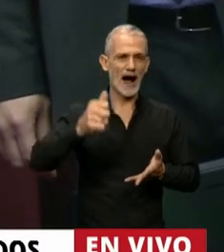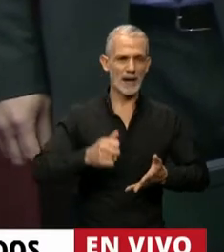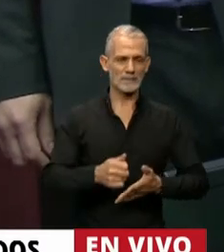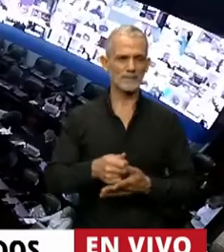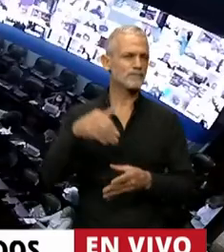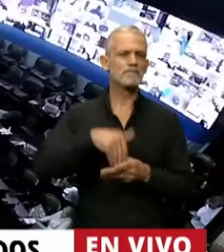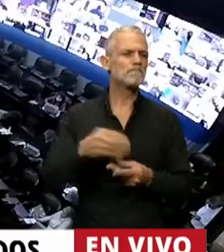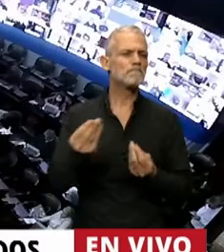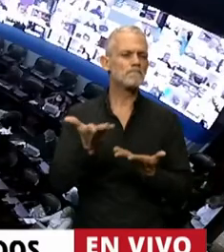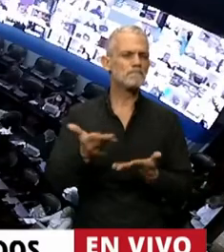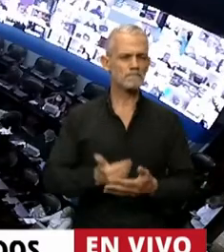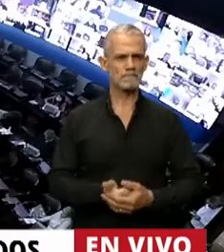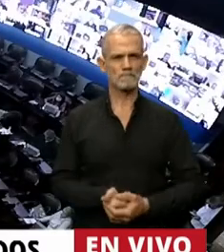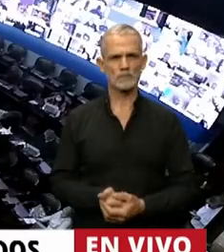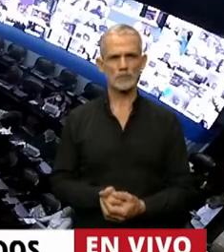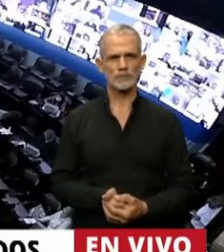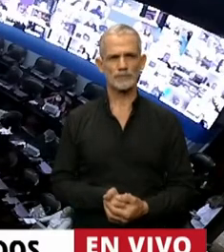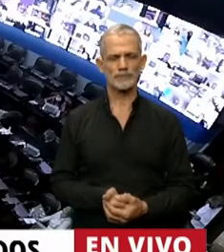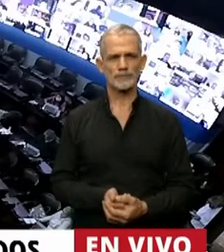voto.